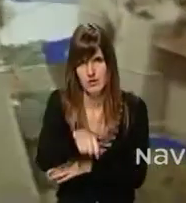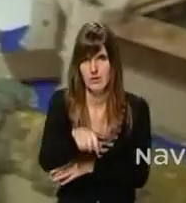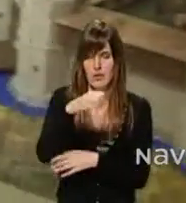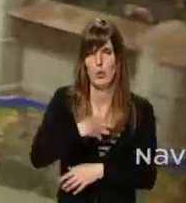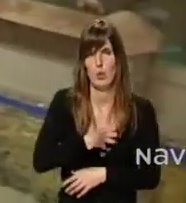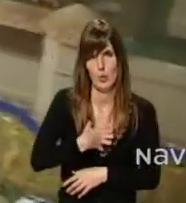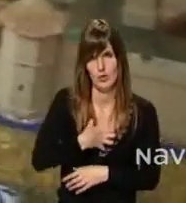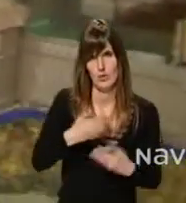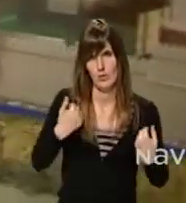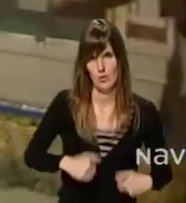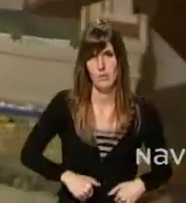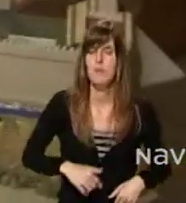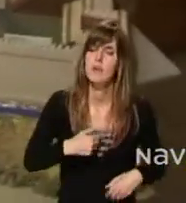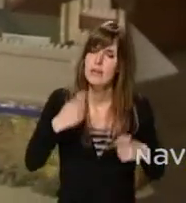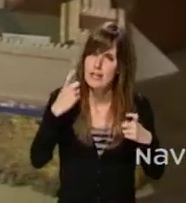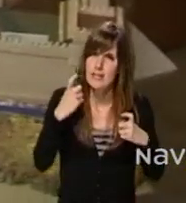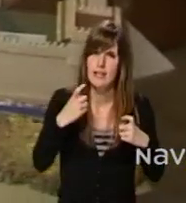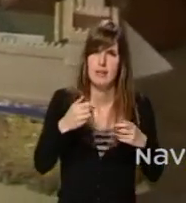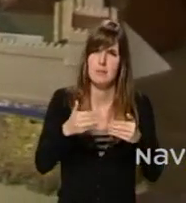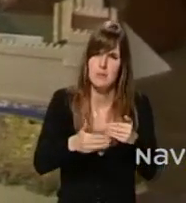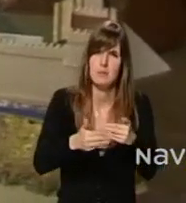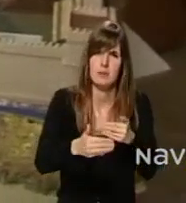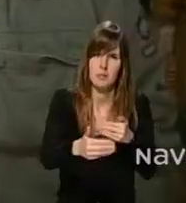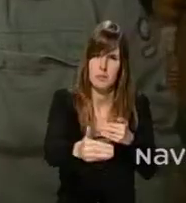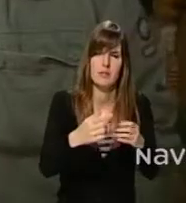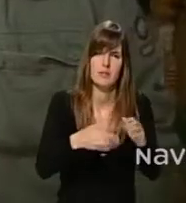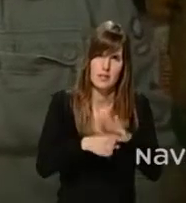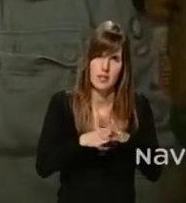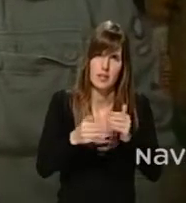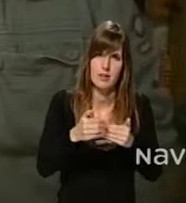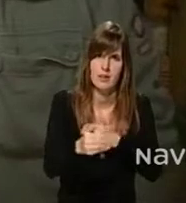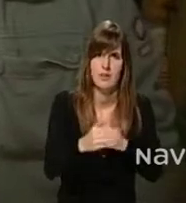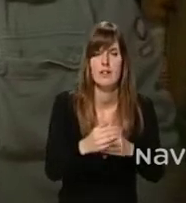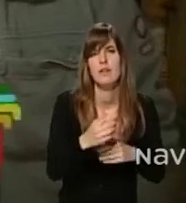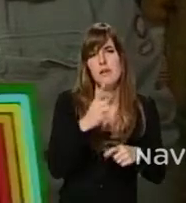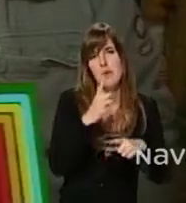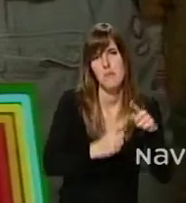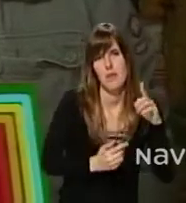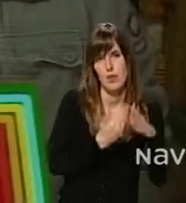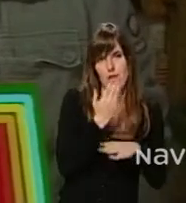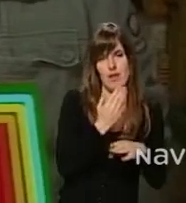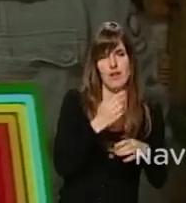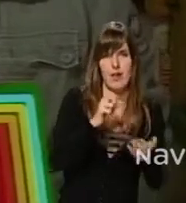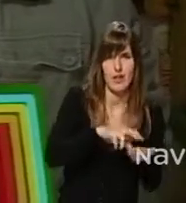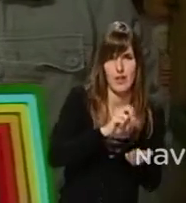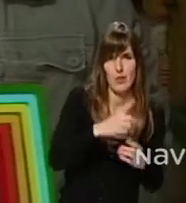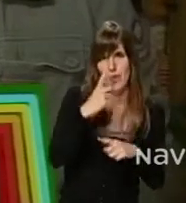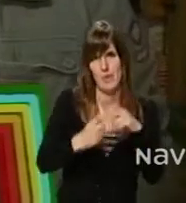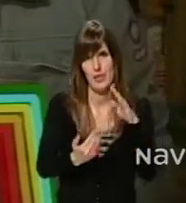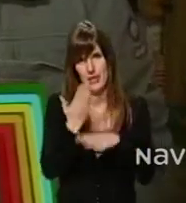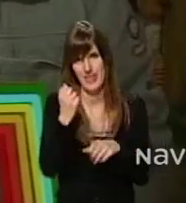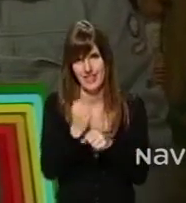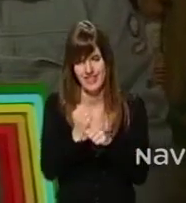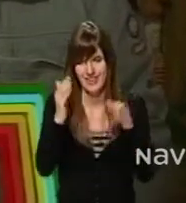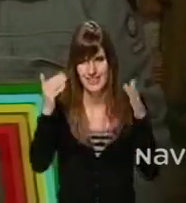eso, intentaré pues hacer lo más posible, pues mira, medio día andando y otro medio día trabajando. Muy